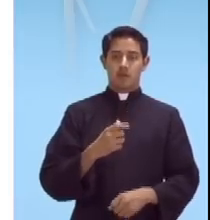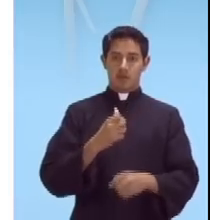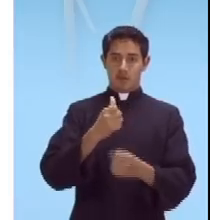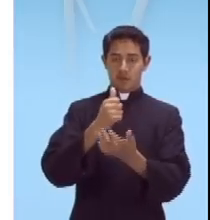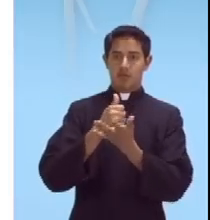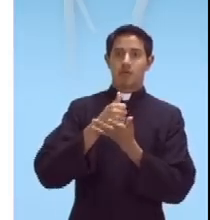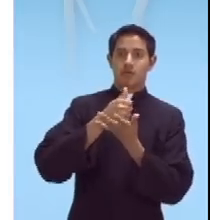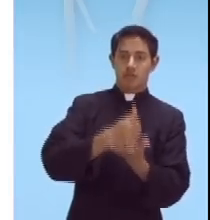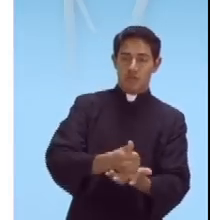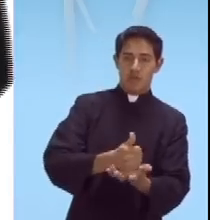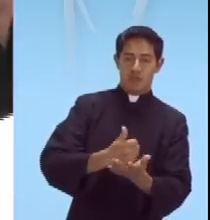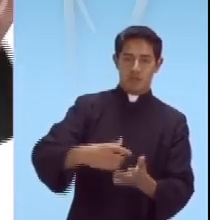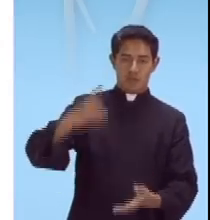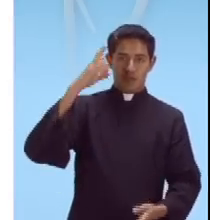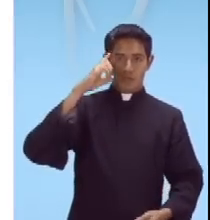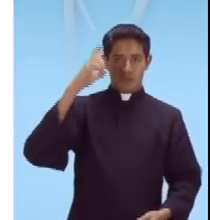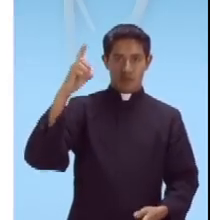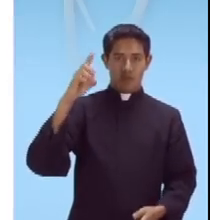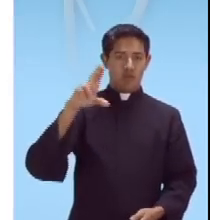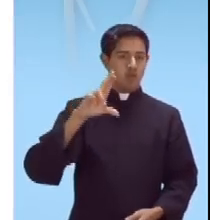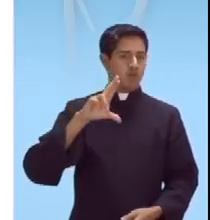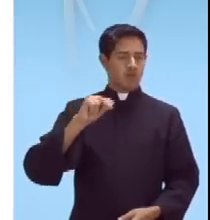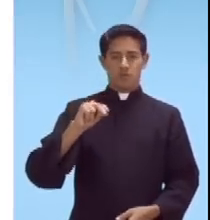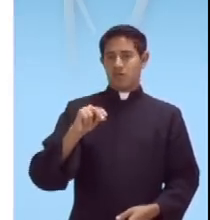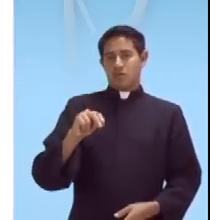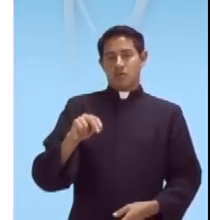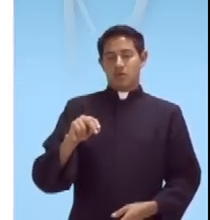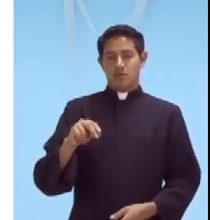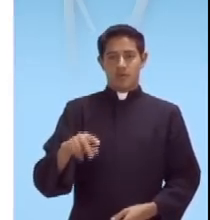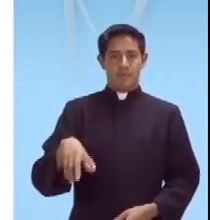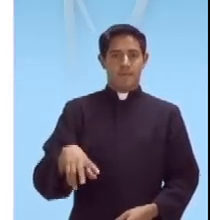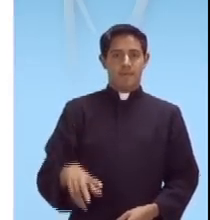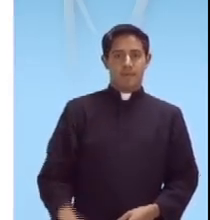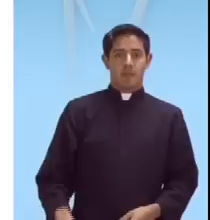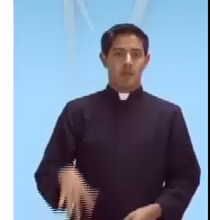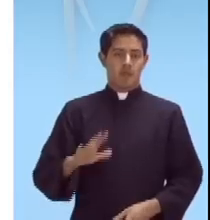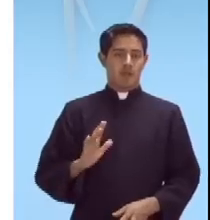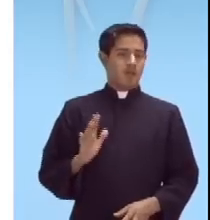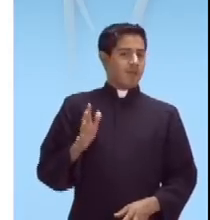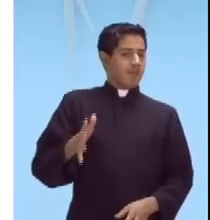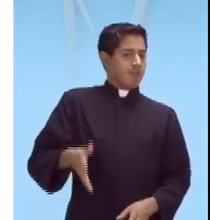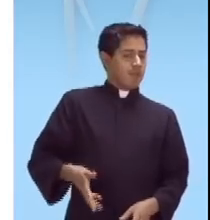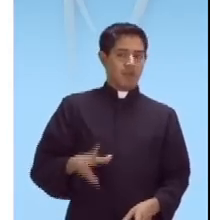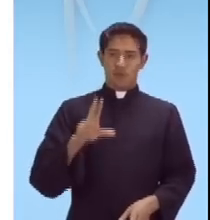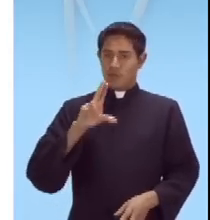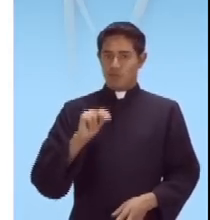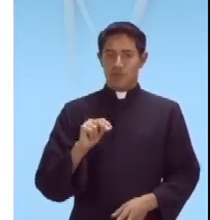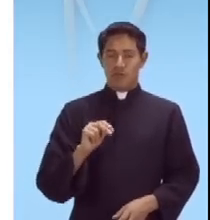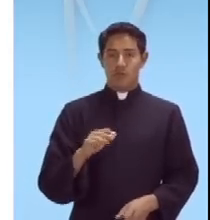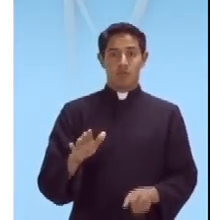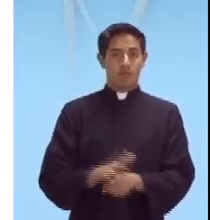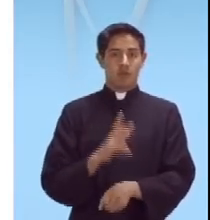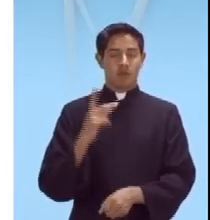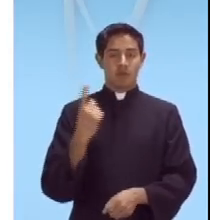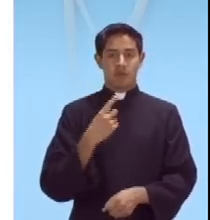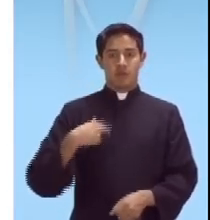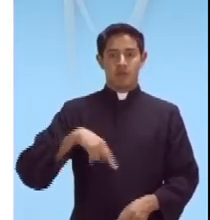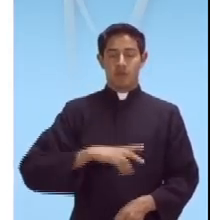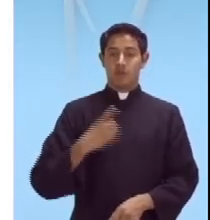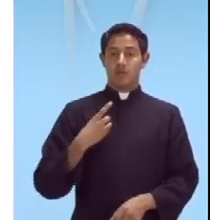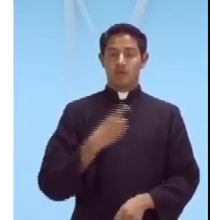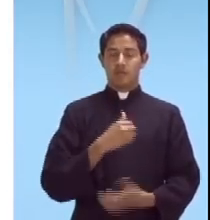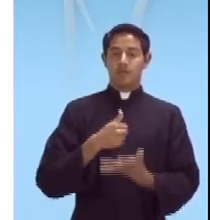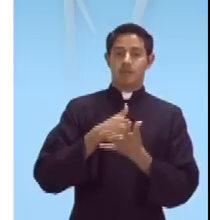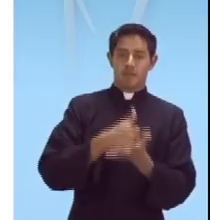aplausos o la admiración de los demás, sino porque es una obligación como verdaderos discípulos, como verdaderos hijos